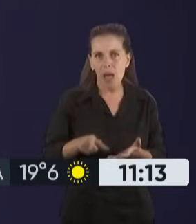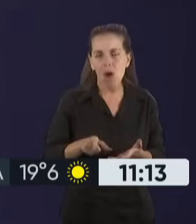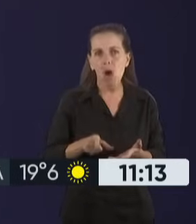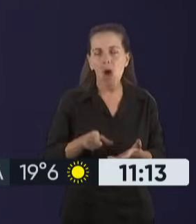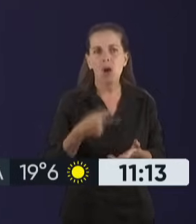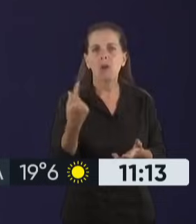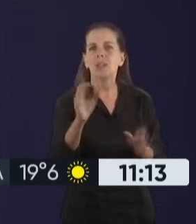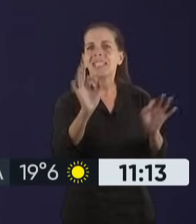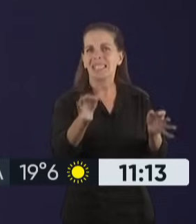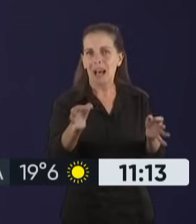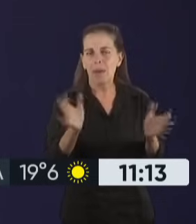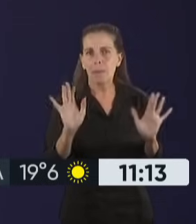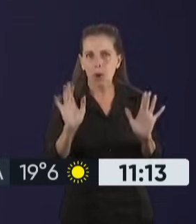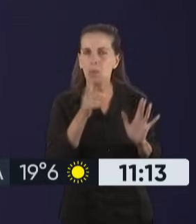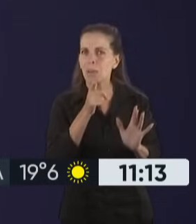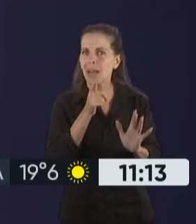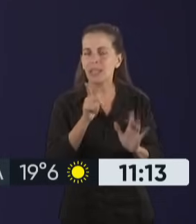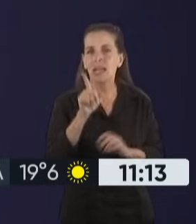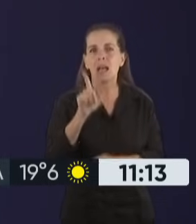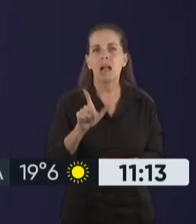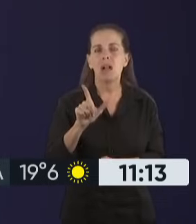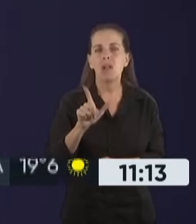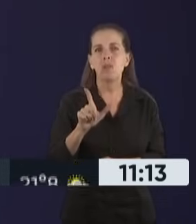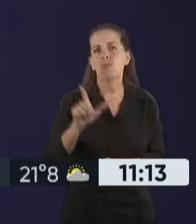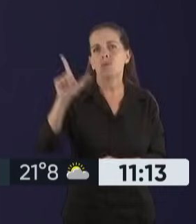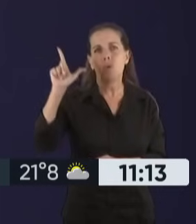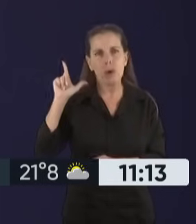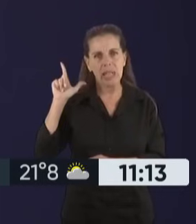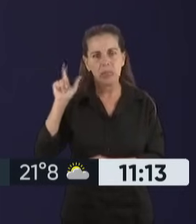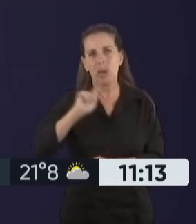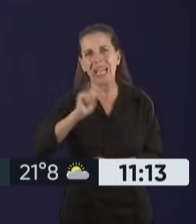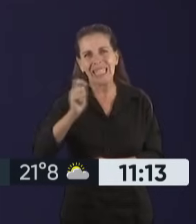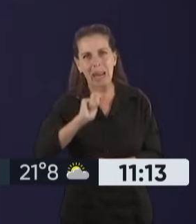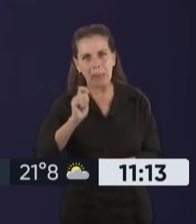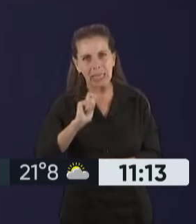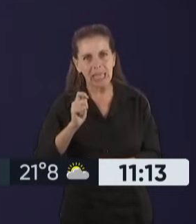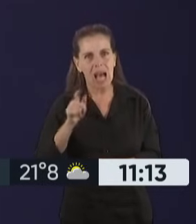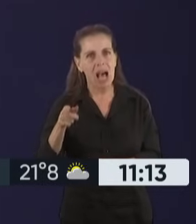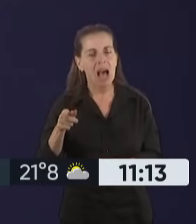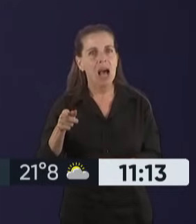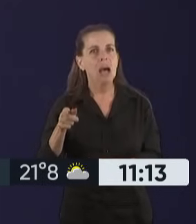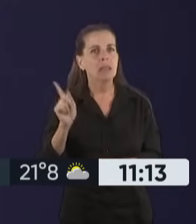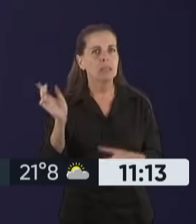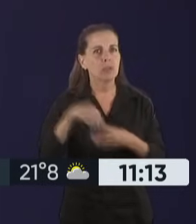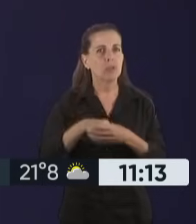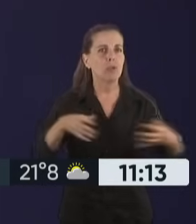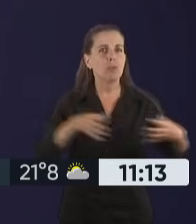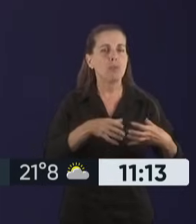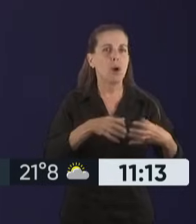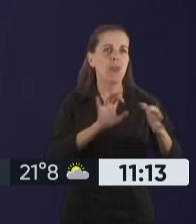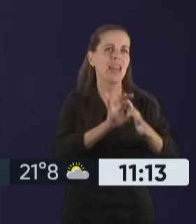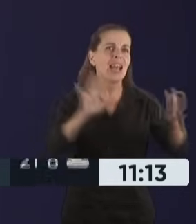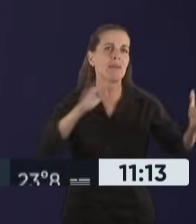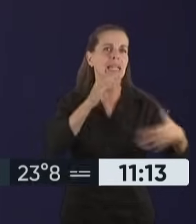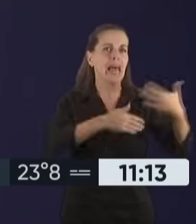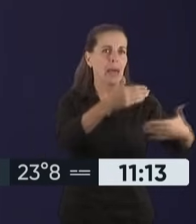todos saben muy bien, porque de hecho creo que el lunes en una entrevista se sumó a la Libertad Avanza,